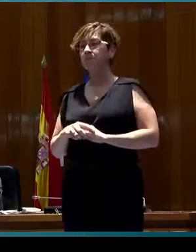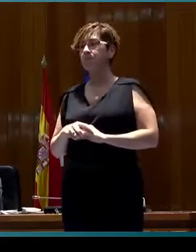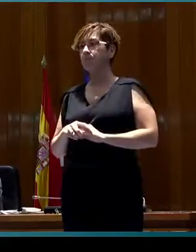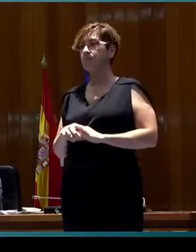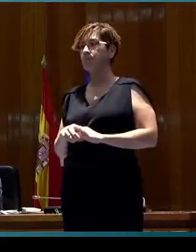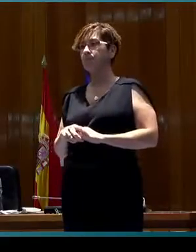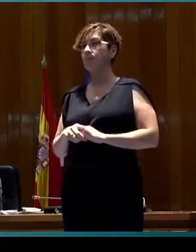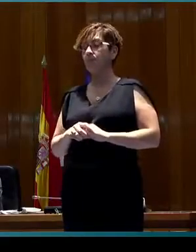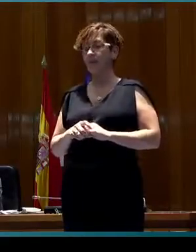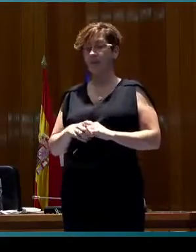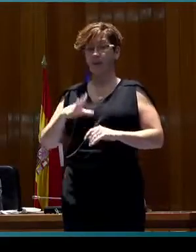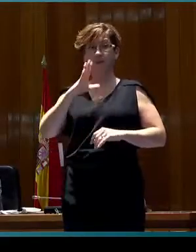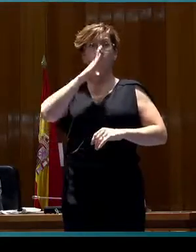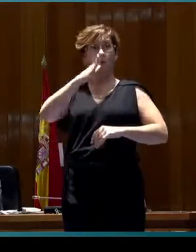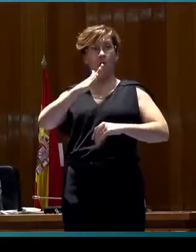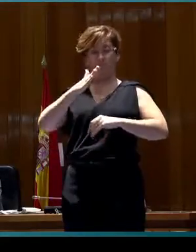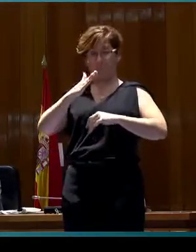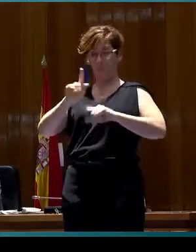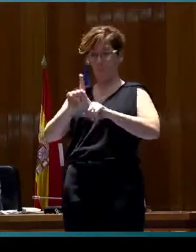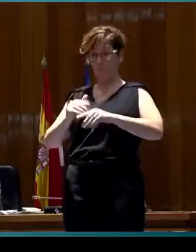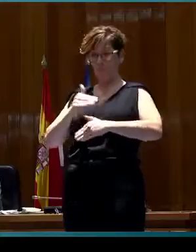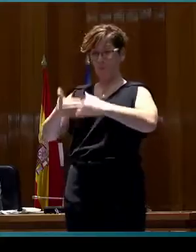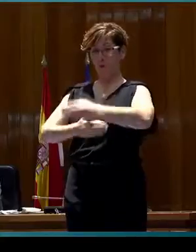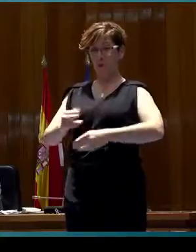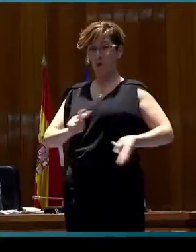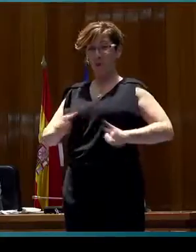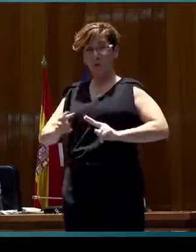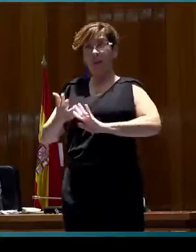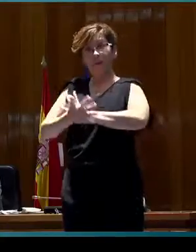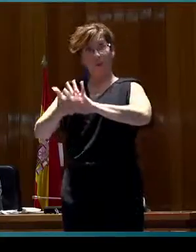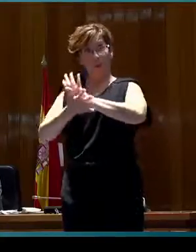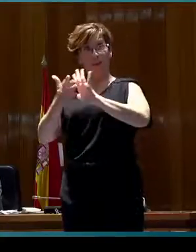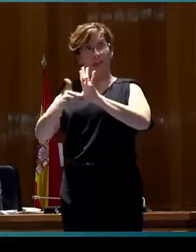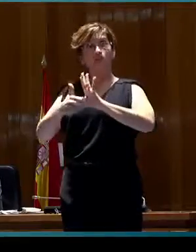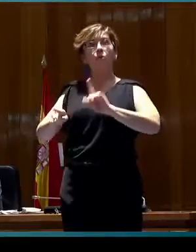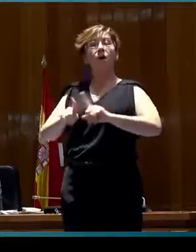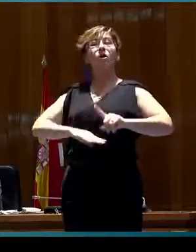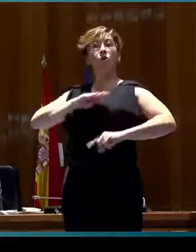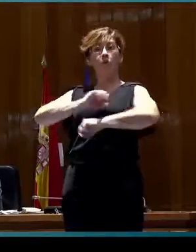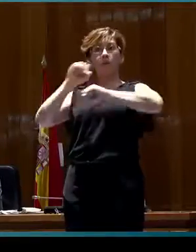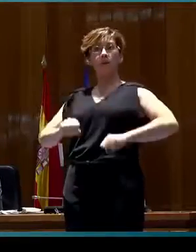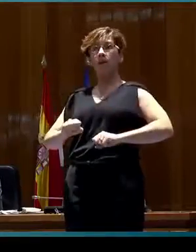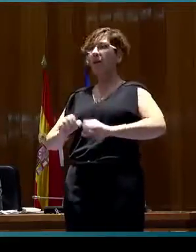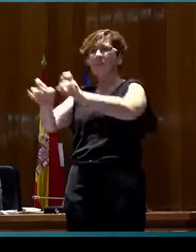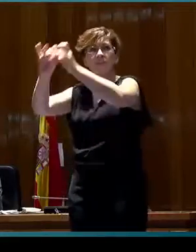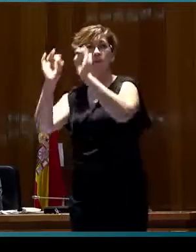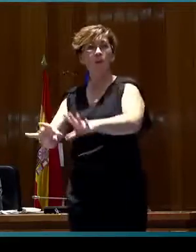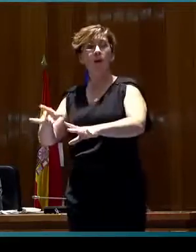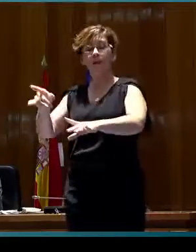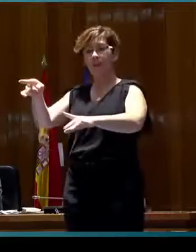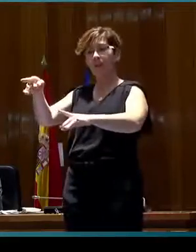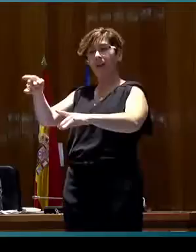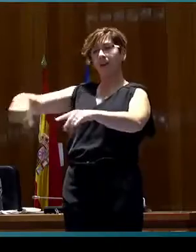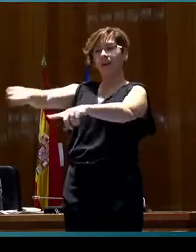de interpretación de la lengua de signos es exactamente igual, por decirlo de alguna manera, que las competencias que se deben adquirir en